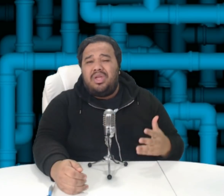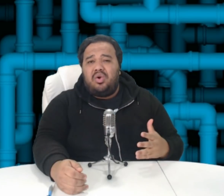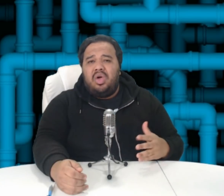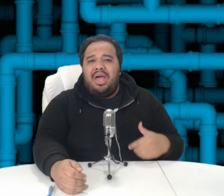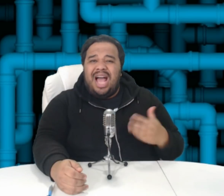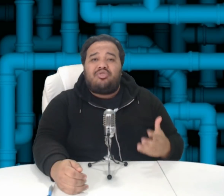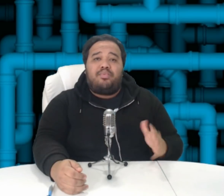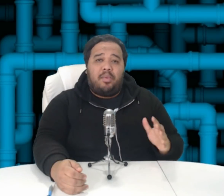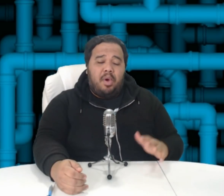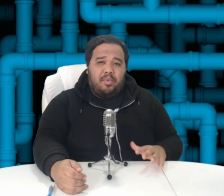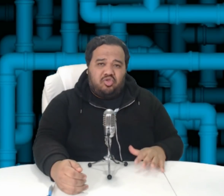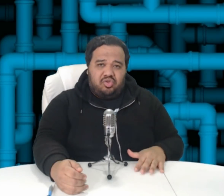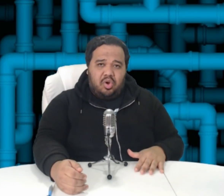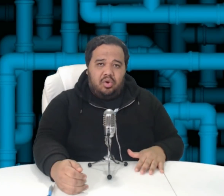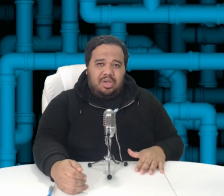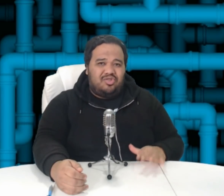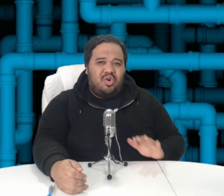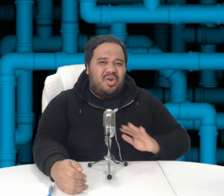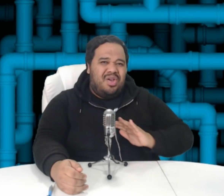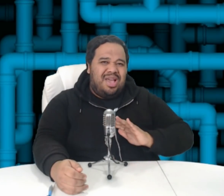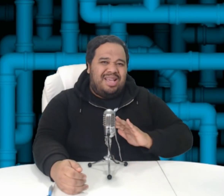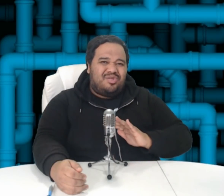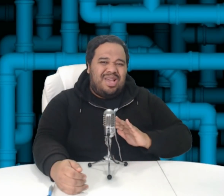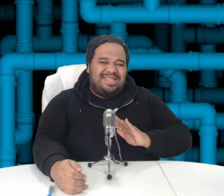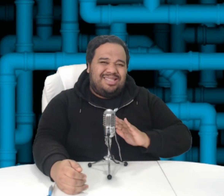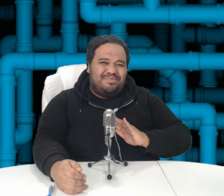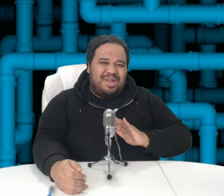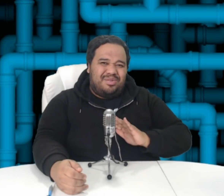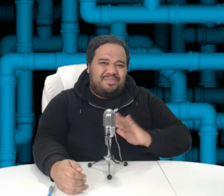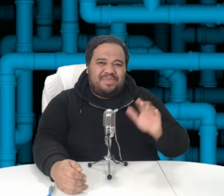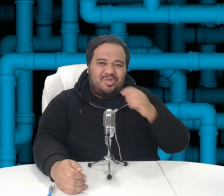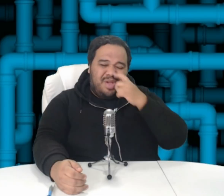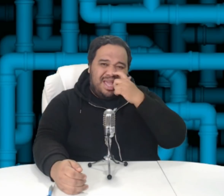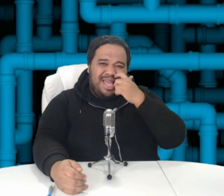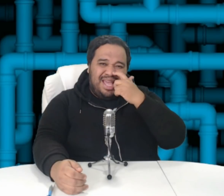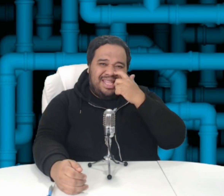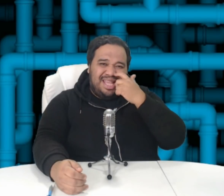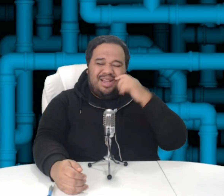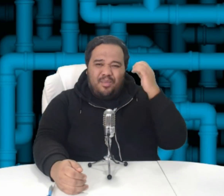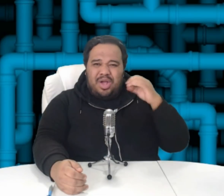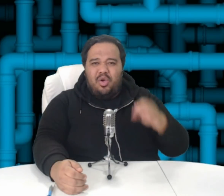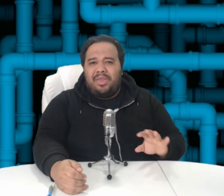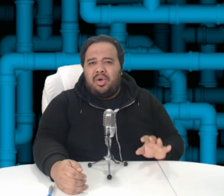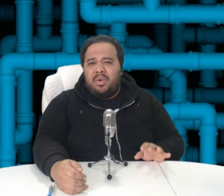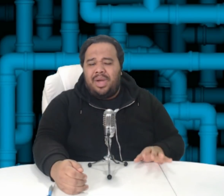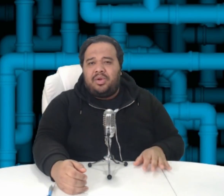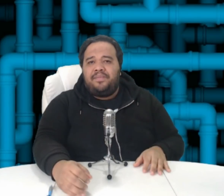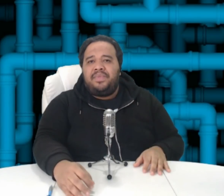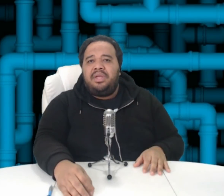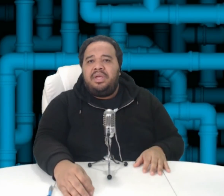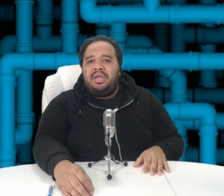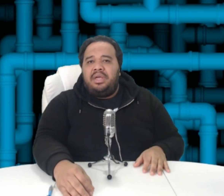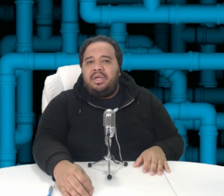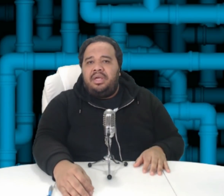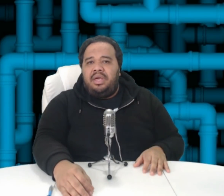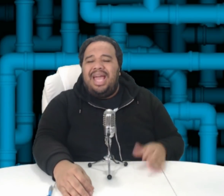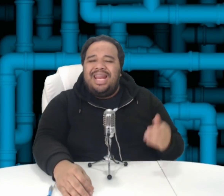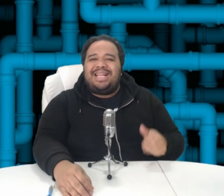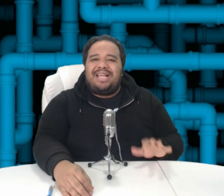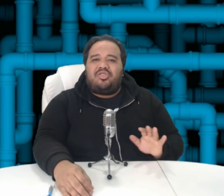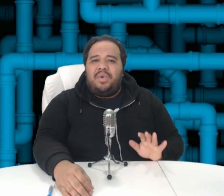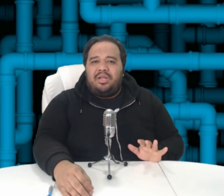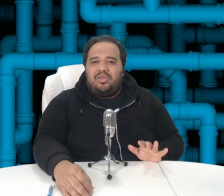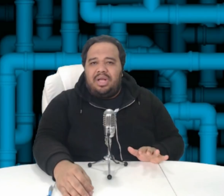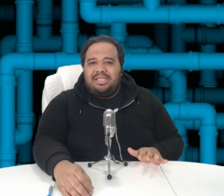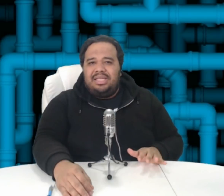hayan construido a su propia oposición. Eso es, bueno, eso es como que 2 + 2 = 4. En